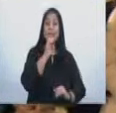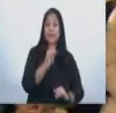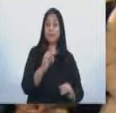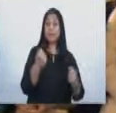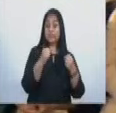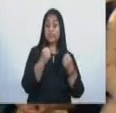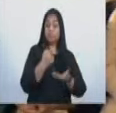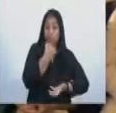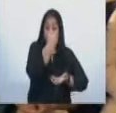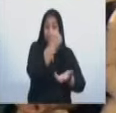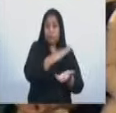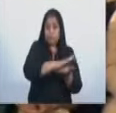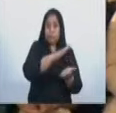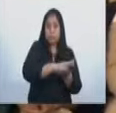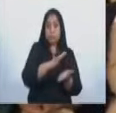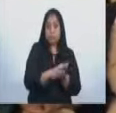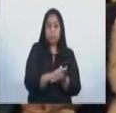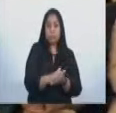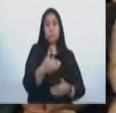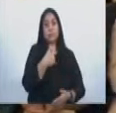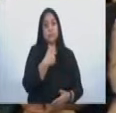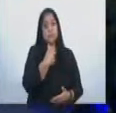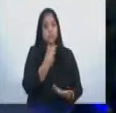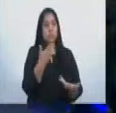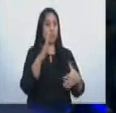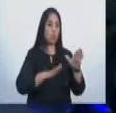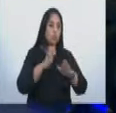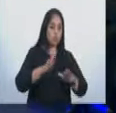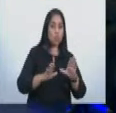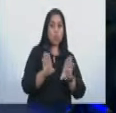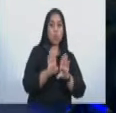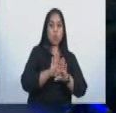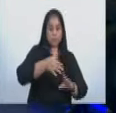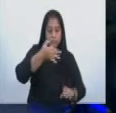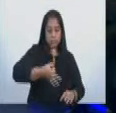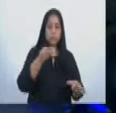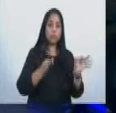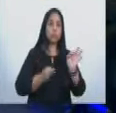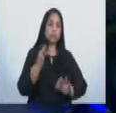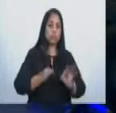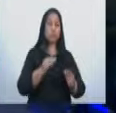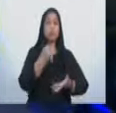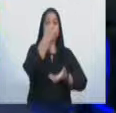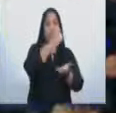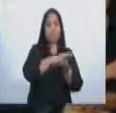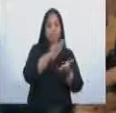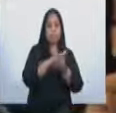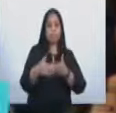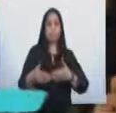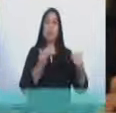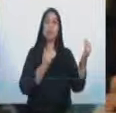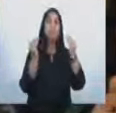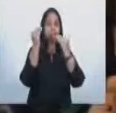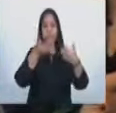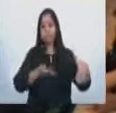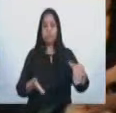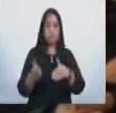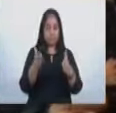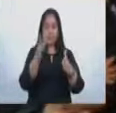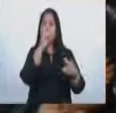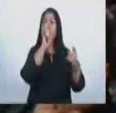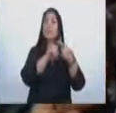generando inversión generando condiciones como certeza jurídica como inversión en infraestructura como